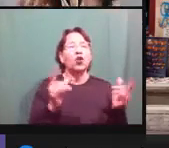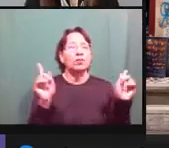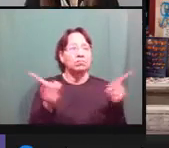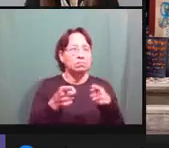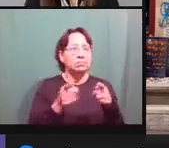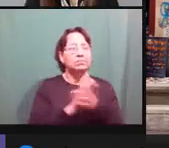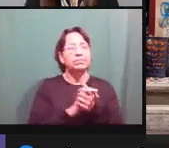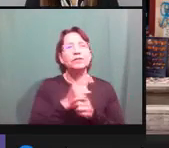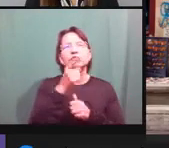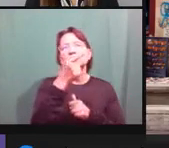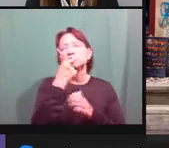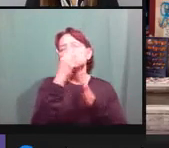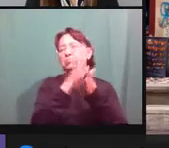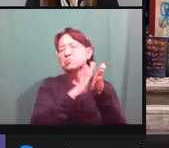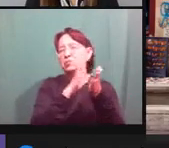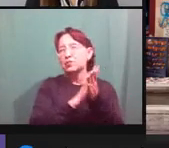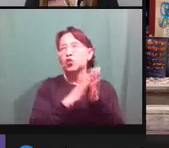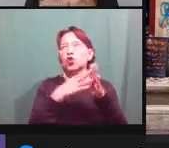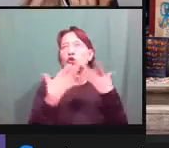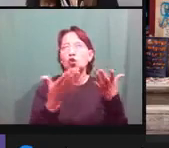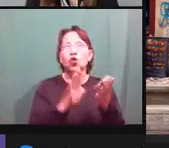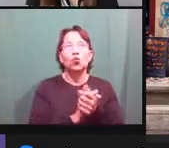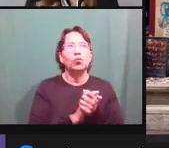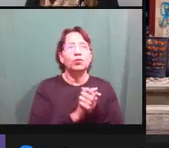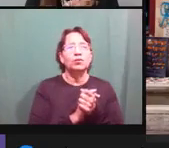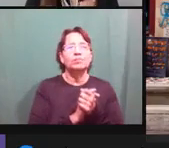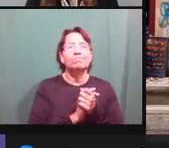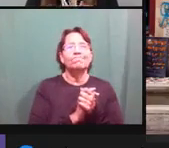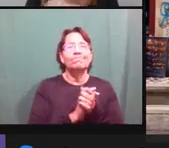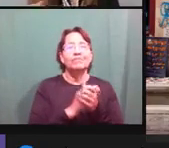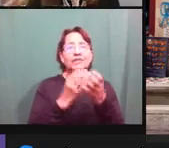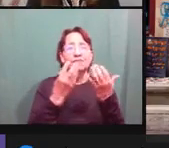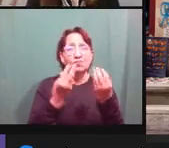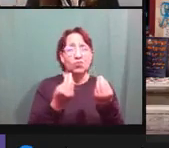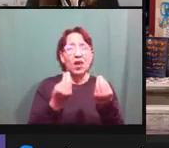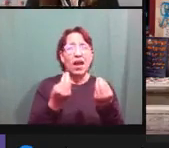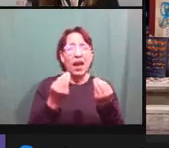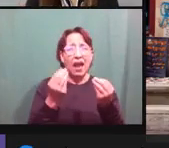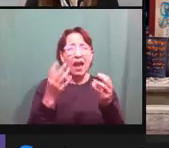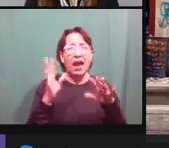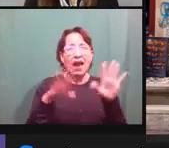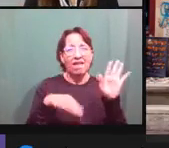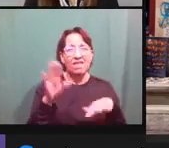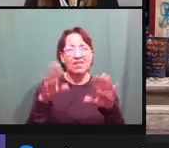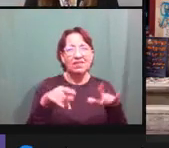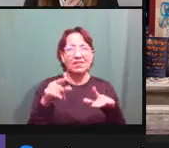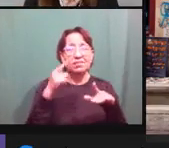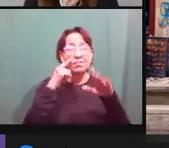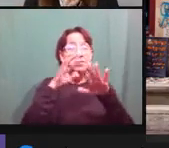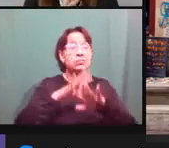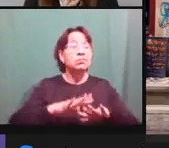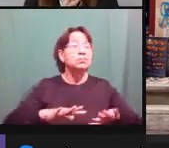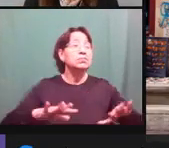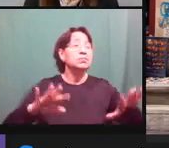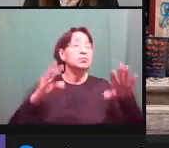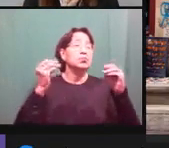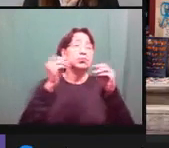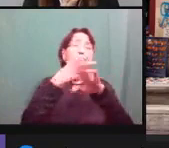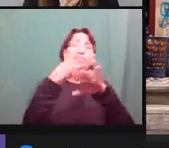cómo plantearían evitar como esta sobreexposición que se dan muchas veces en el paisaje, ¿no? Y también un